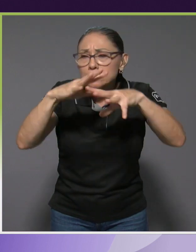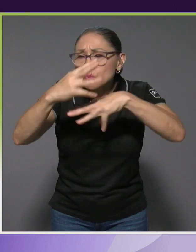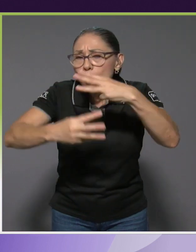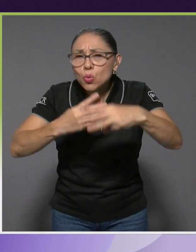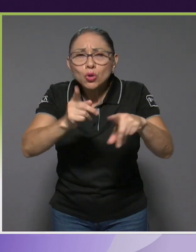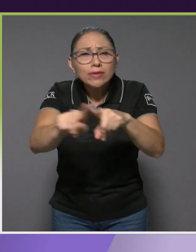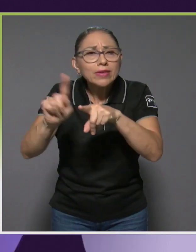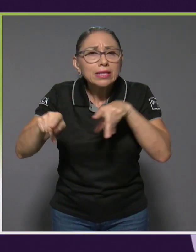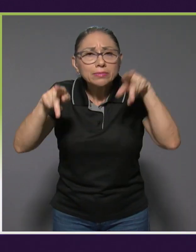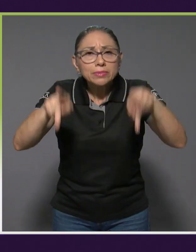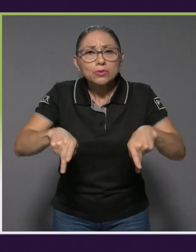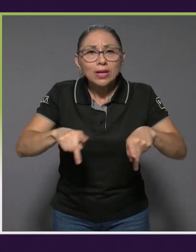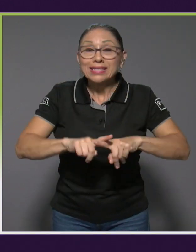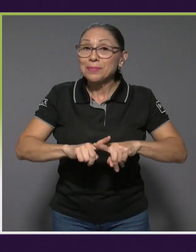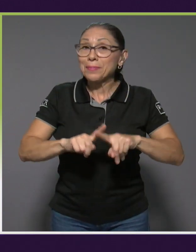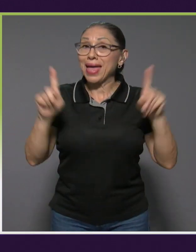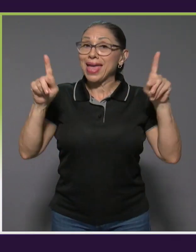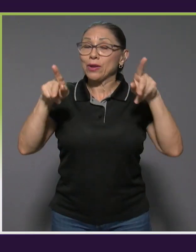caso de los adultos mayores, ellos,